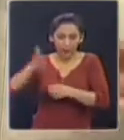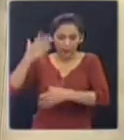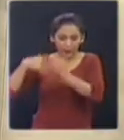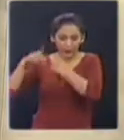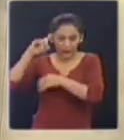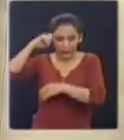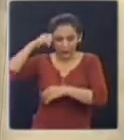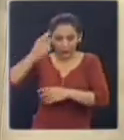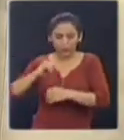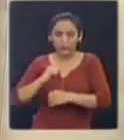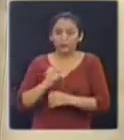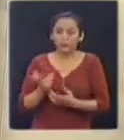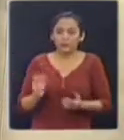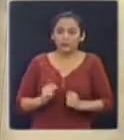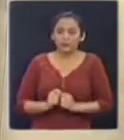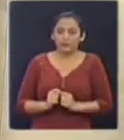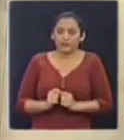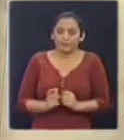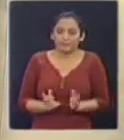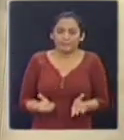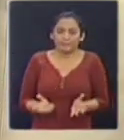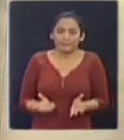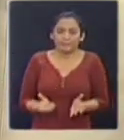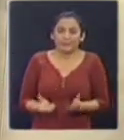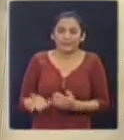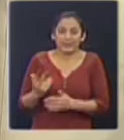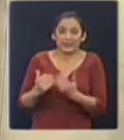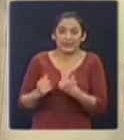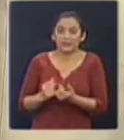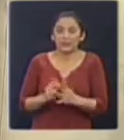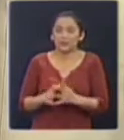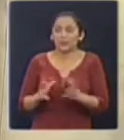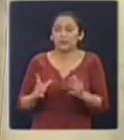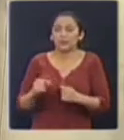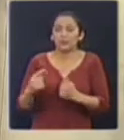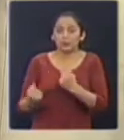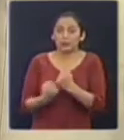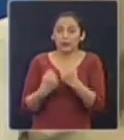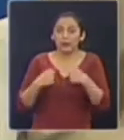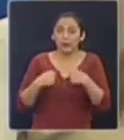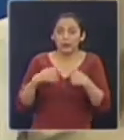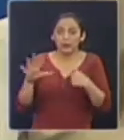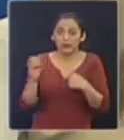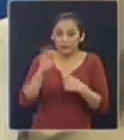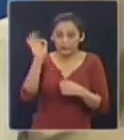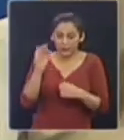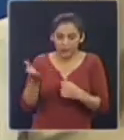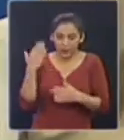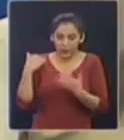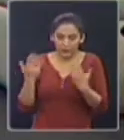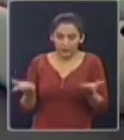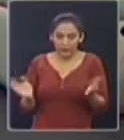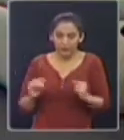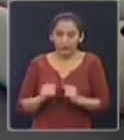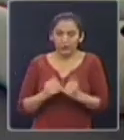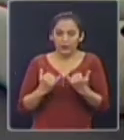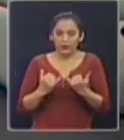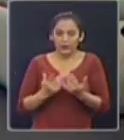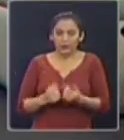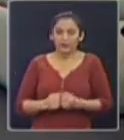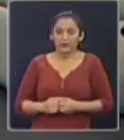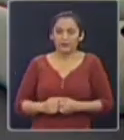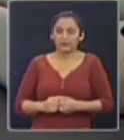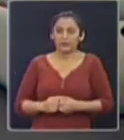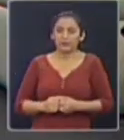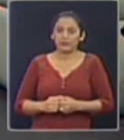más del 50% se lo había puesto yo. Es decir, en el proceso electoral fue muy importante. O sea, solamente para darle votos al binomio. Estoy hablando en el